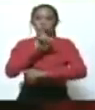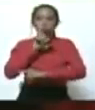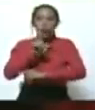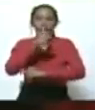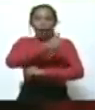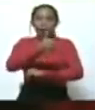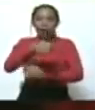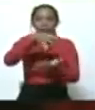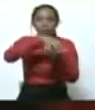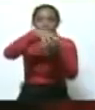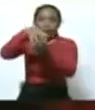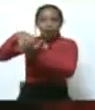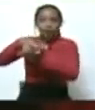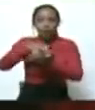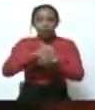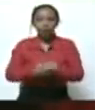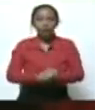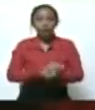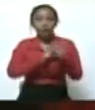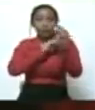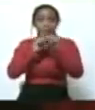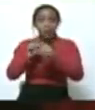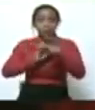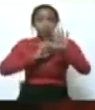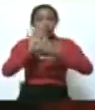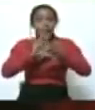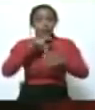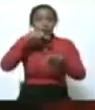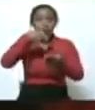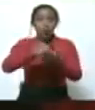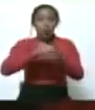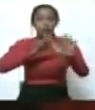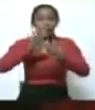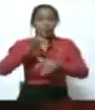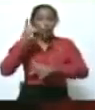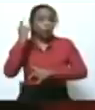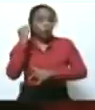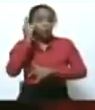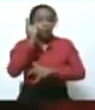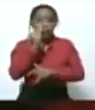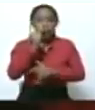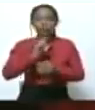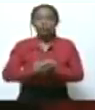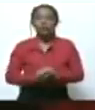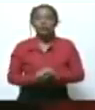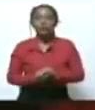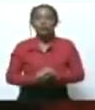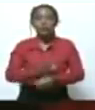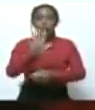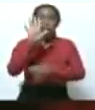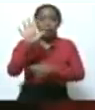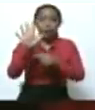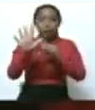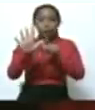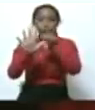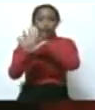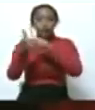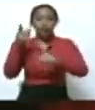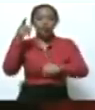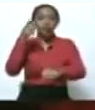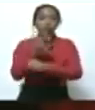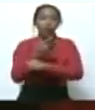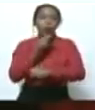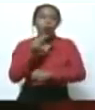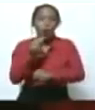cada estado. De esos 15 nombres, 15 mujeres y 15 hombres, 5 de ellos deben ser